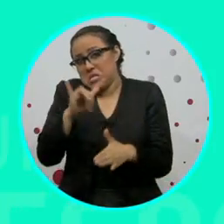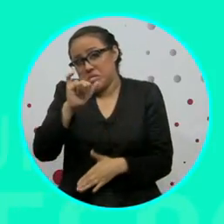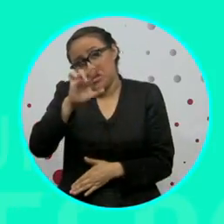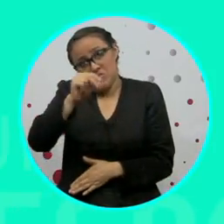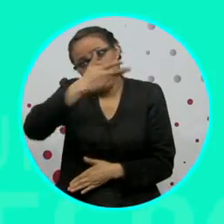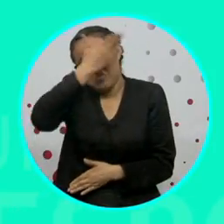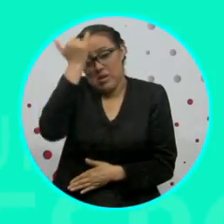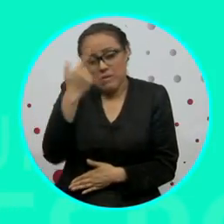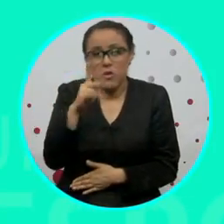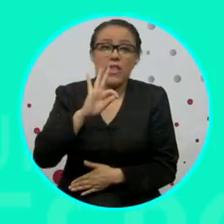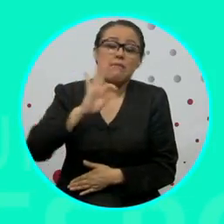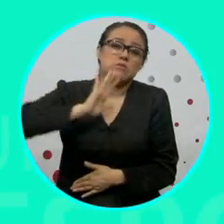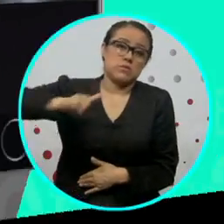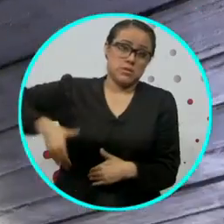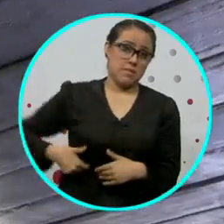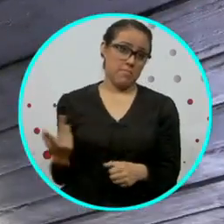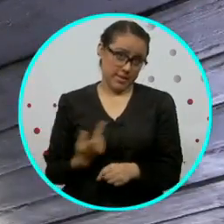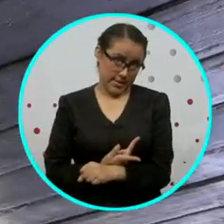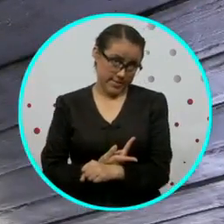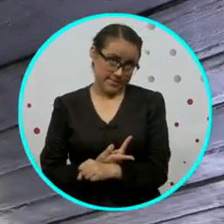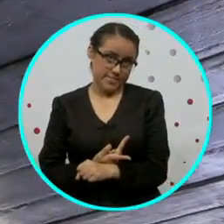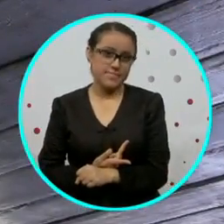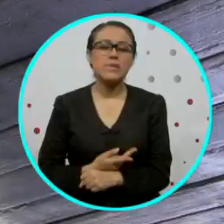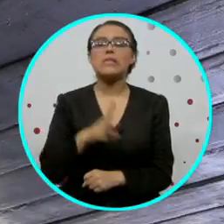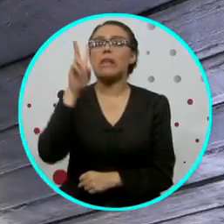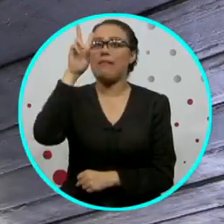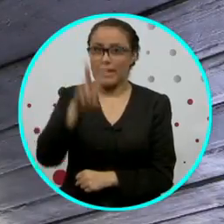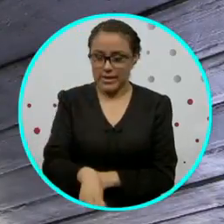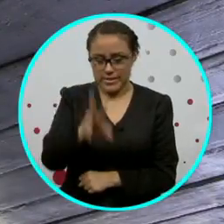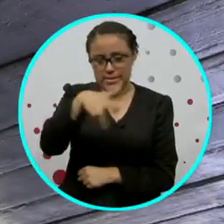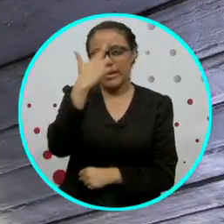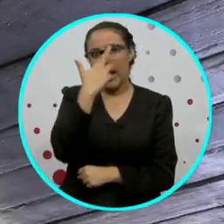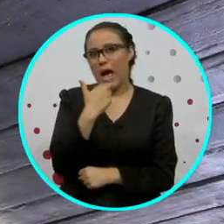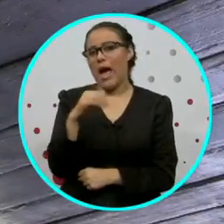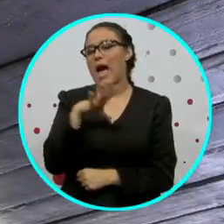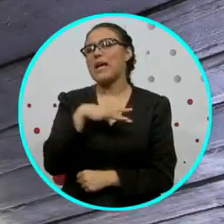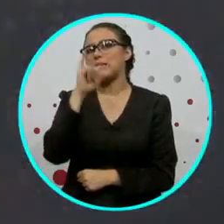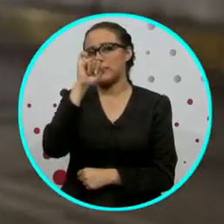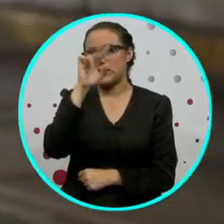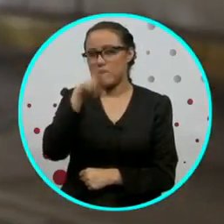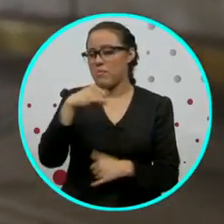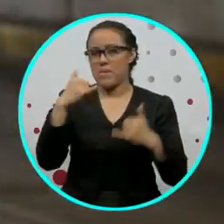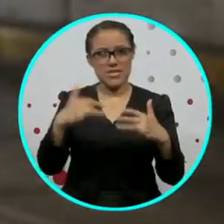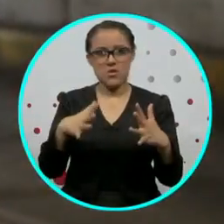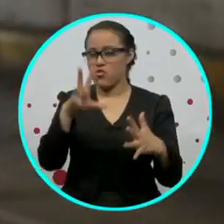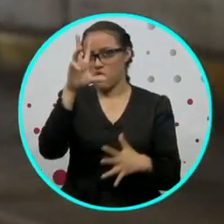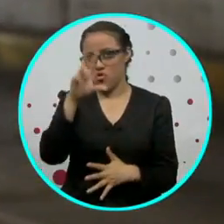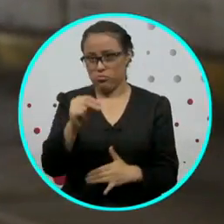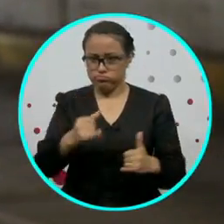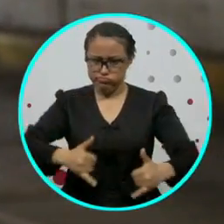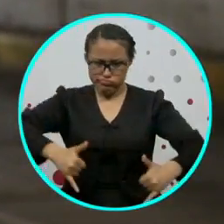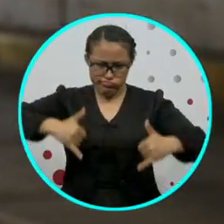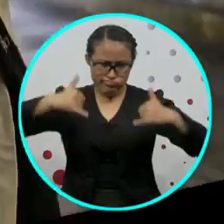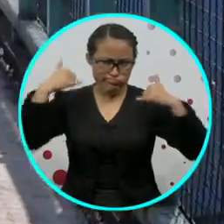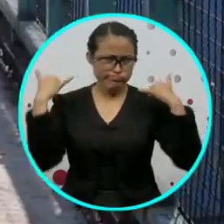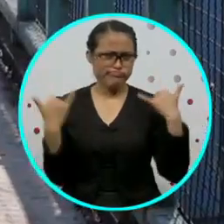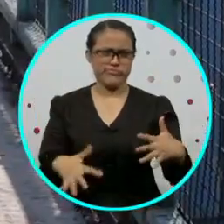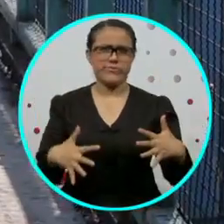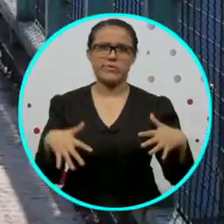puede causar un accidente grave. Y tiene toda la razón. No es algo pesado, es algo